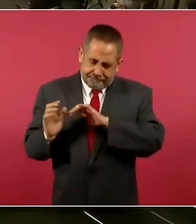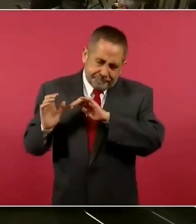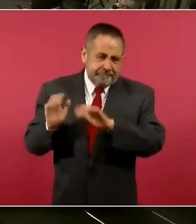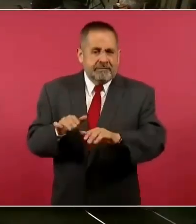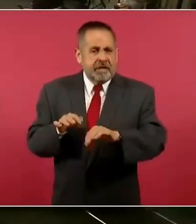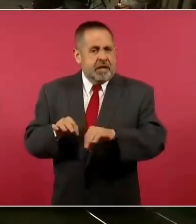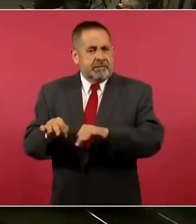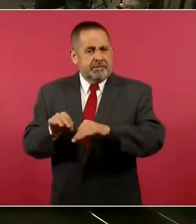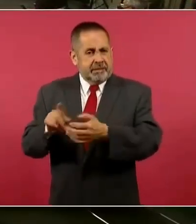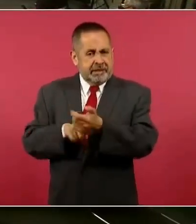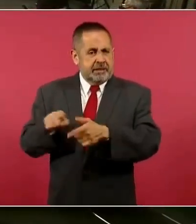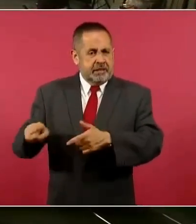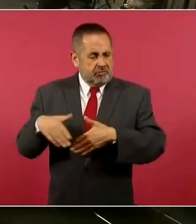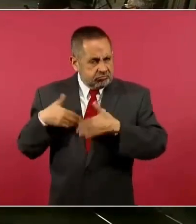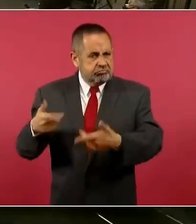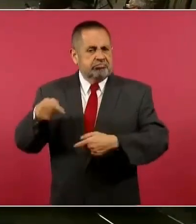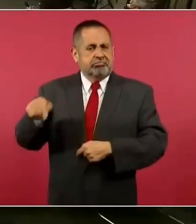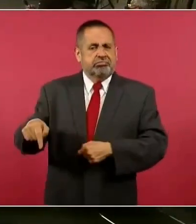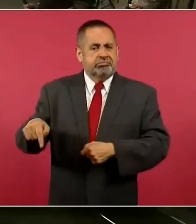confianza